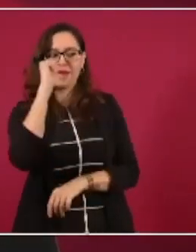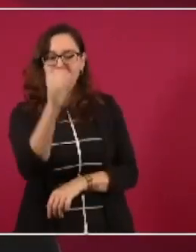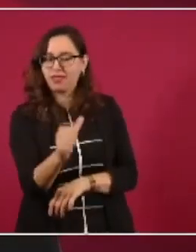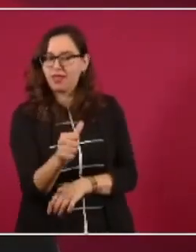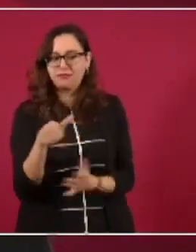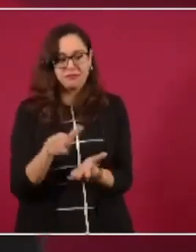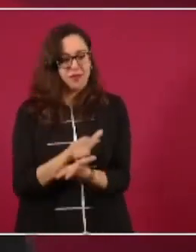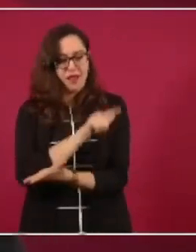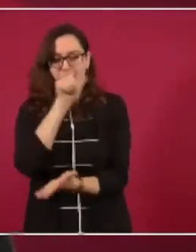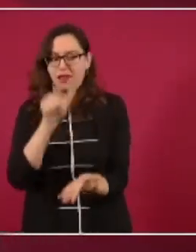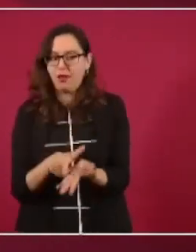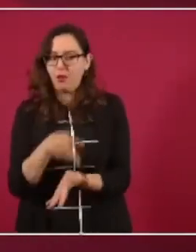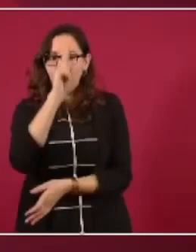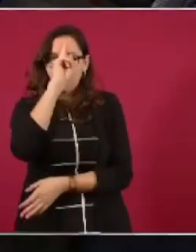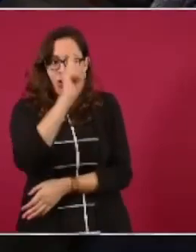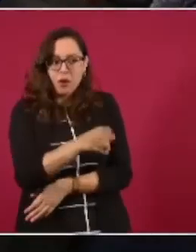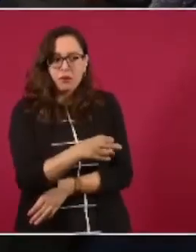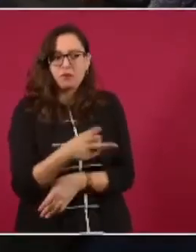para